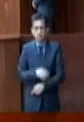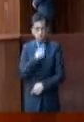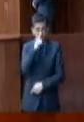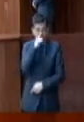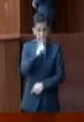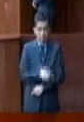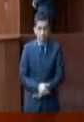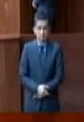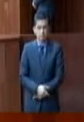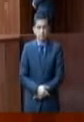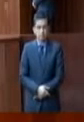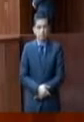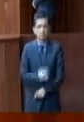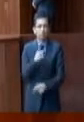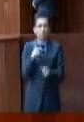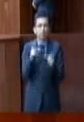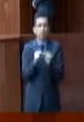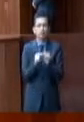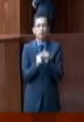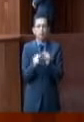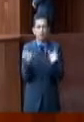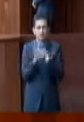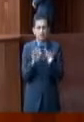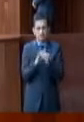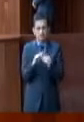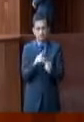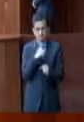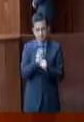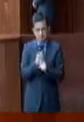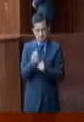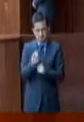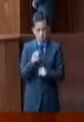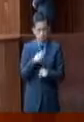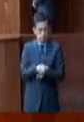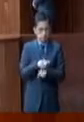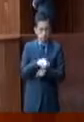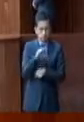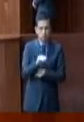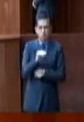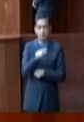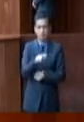presidente muy breve comentario en el primero del asunto sin 90